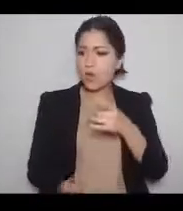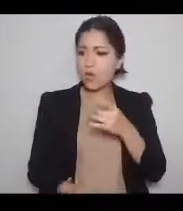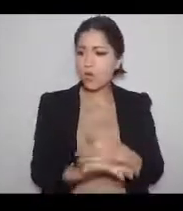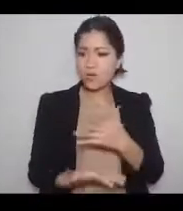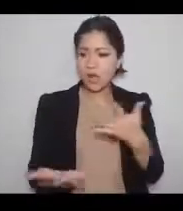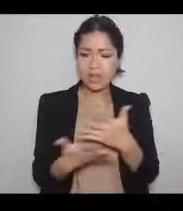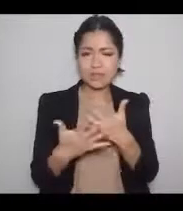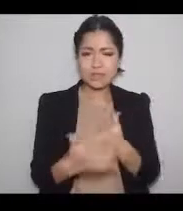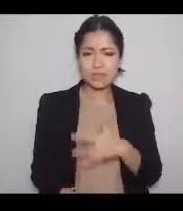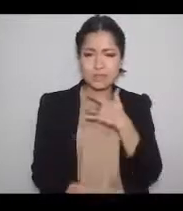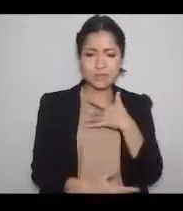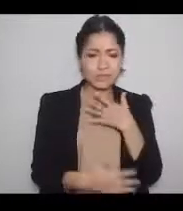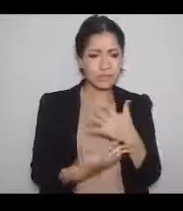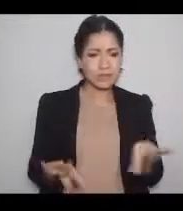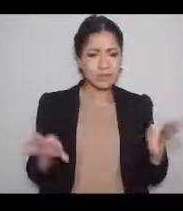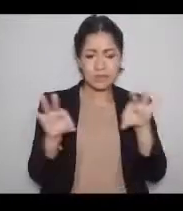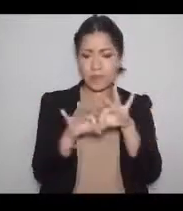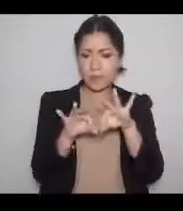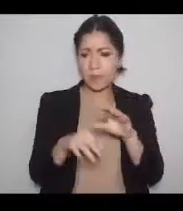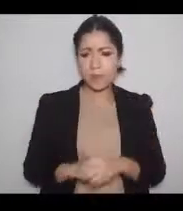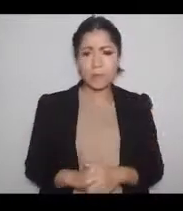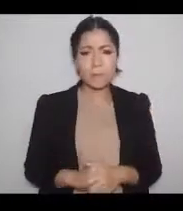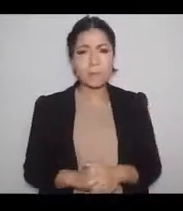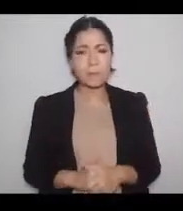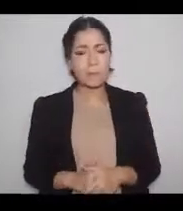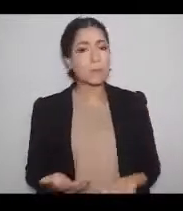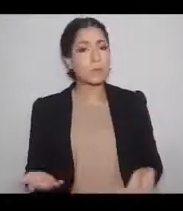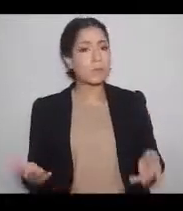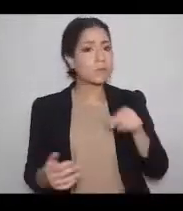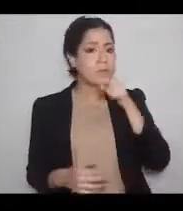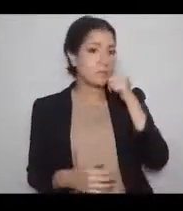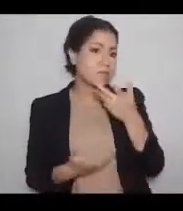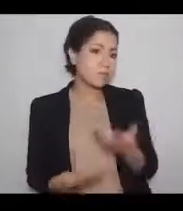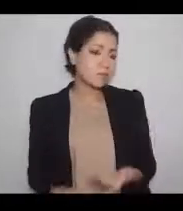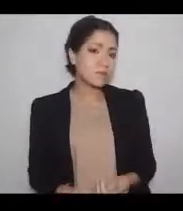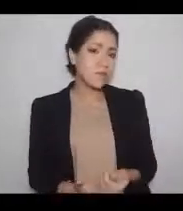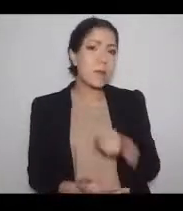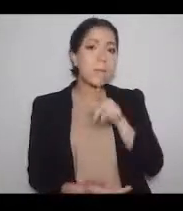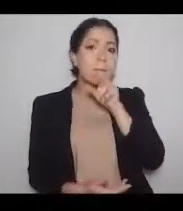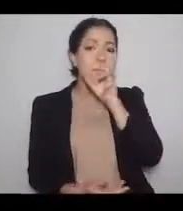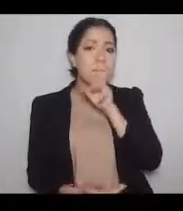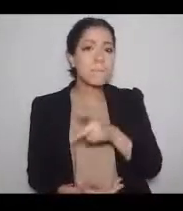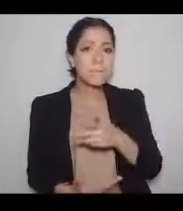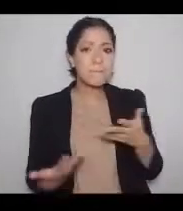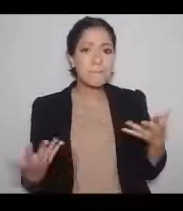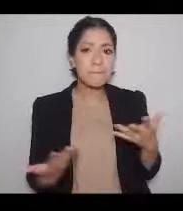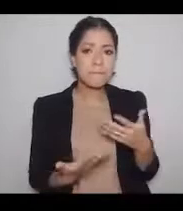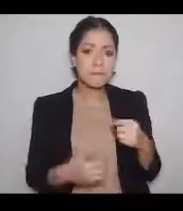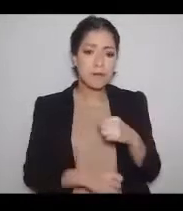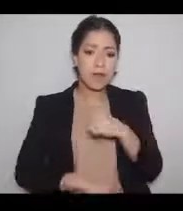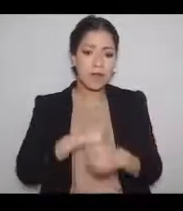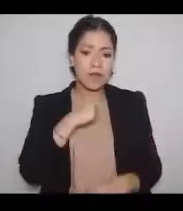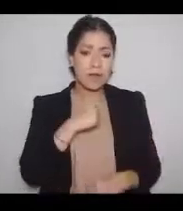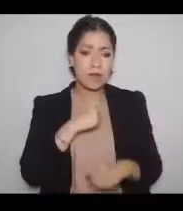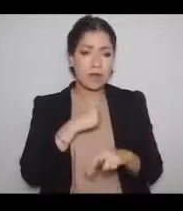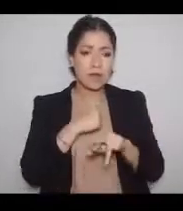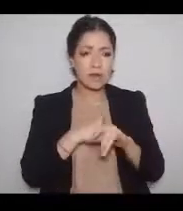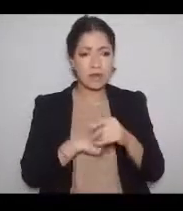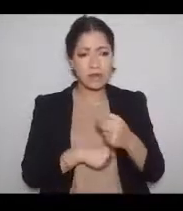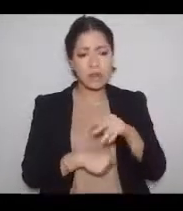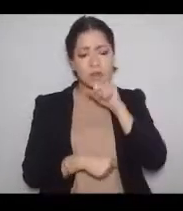sentirse más importante. Al fin terminaste la reputación. Parecía más fácil sacarte un riñón. ¡No te